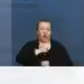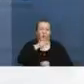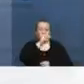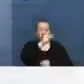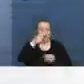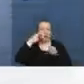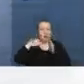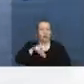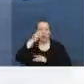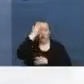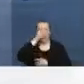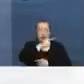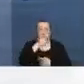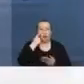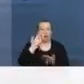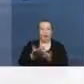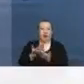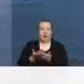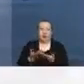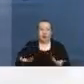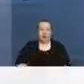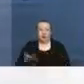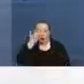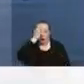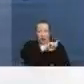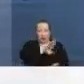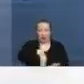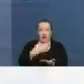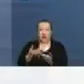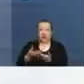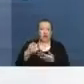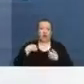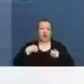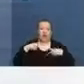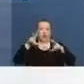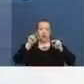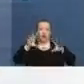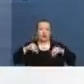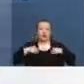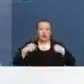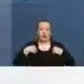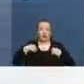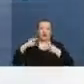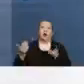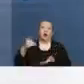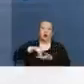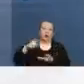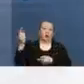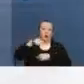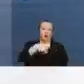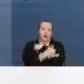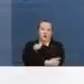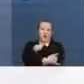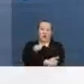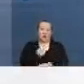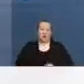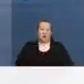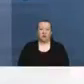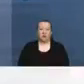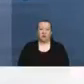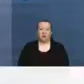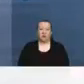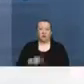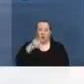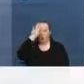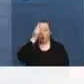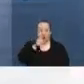presente república de todos sabemos que llegó ahí porque también le impidieron regresar al país y por el obsceno apoyo que recibe la prensa y la campaña social